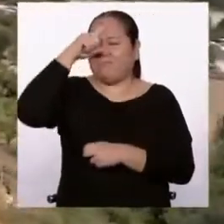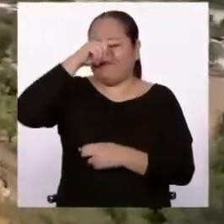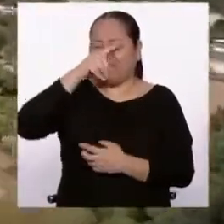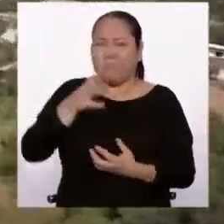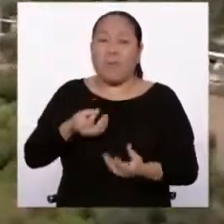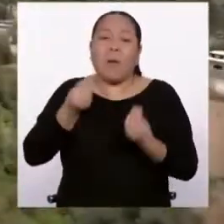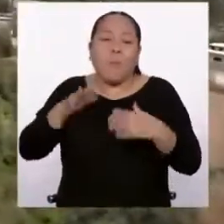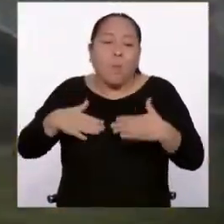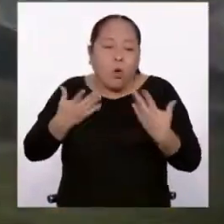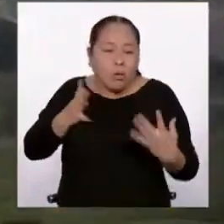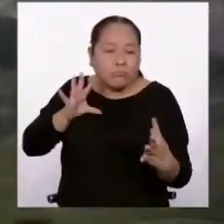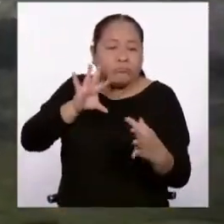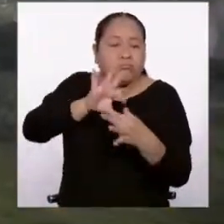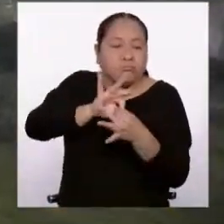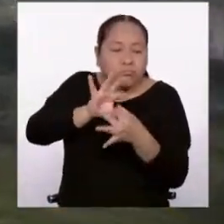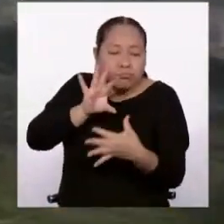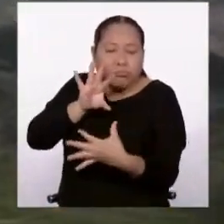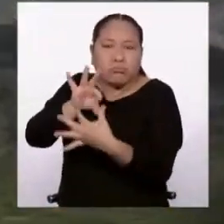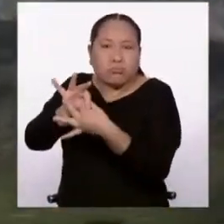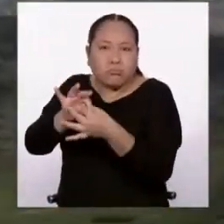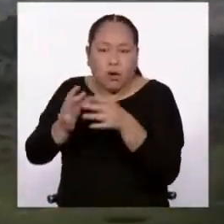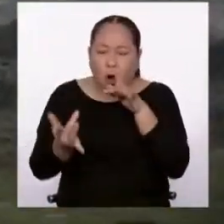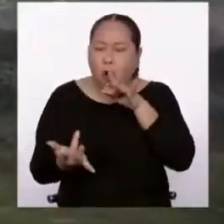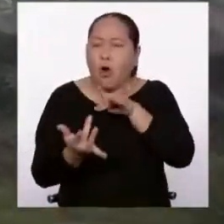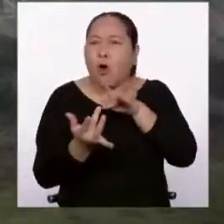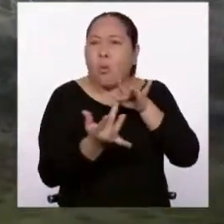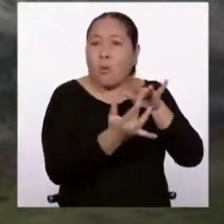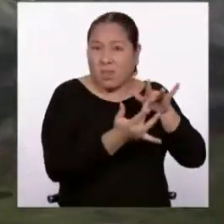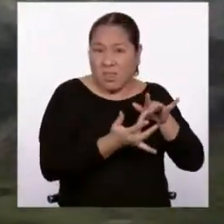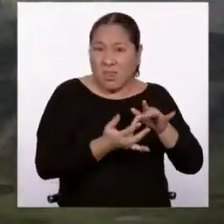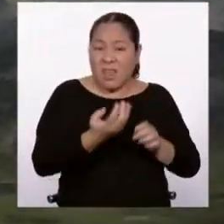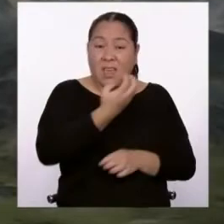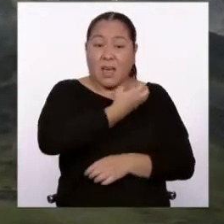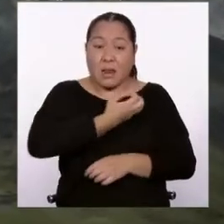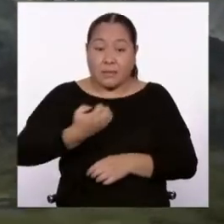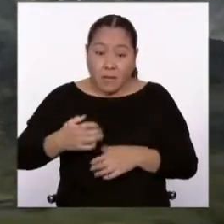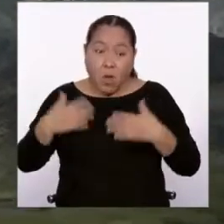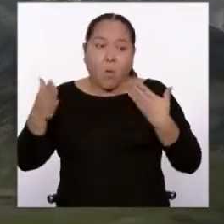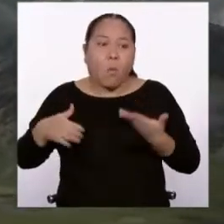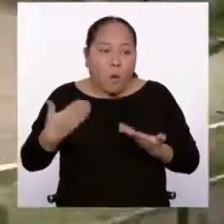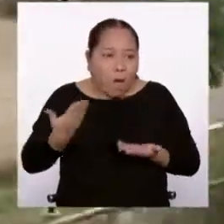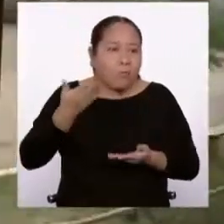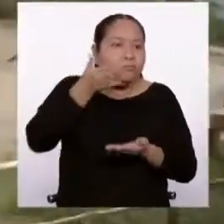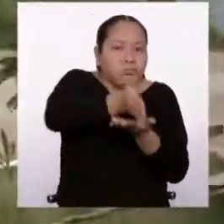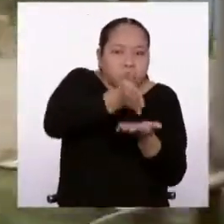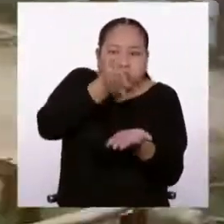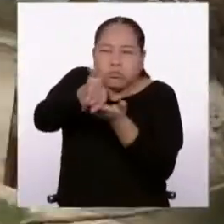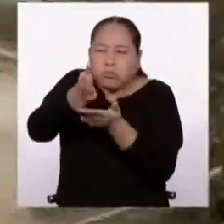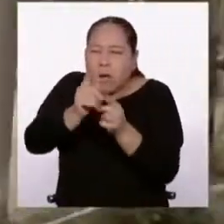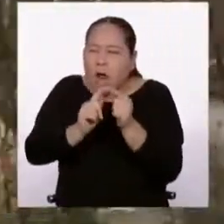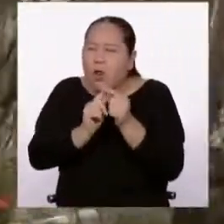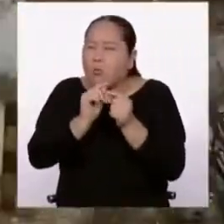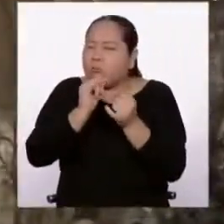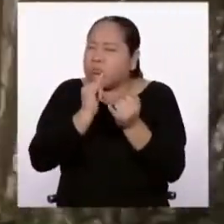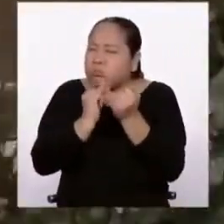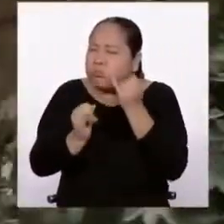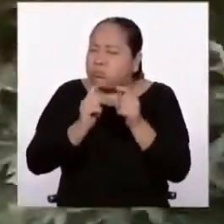nuestro territorio, comunicarlo y hacer que el Estado llegue hasta el rincón más remoto de nuestro